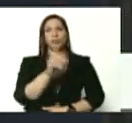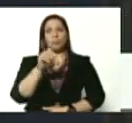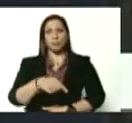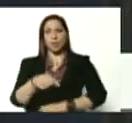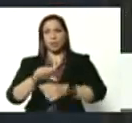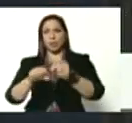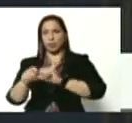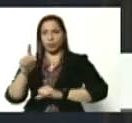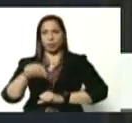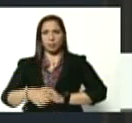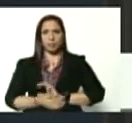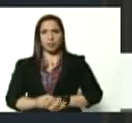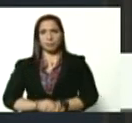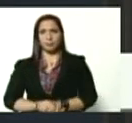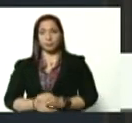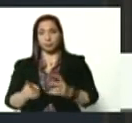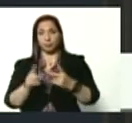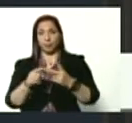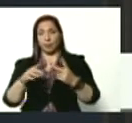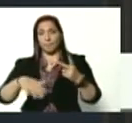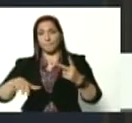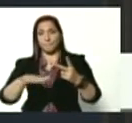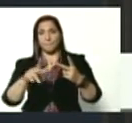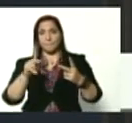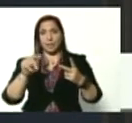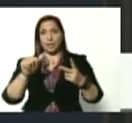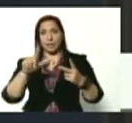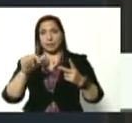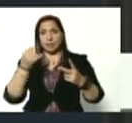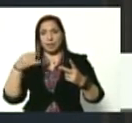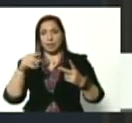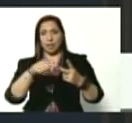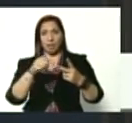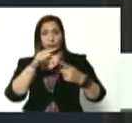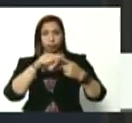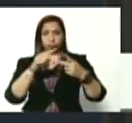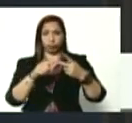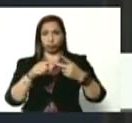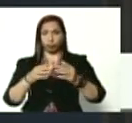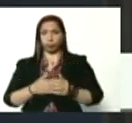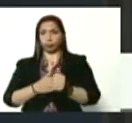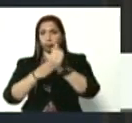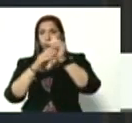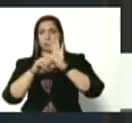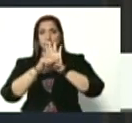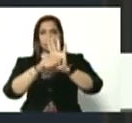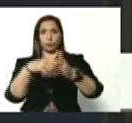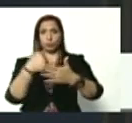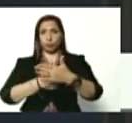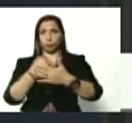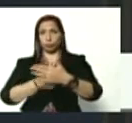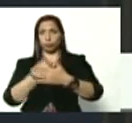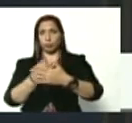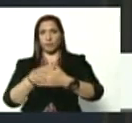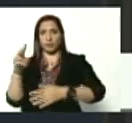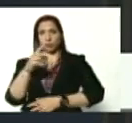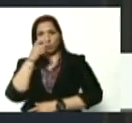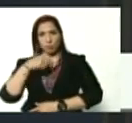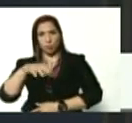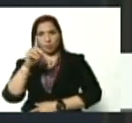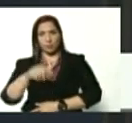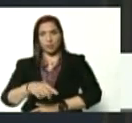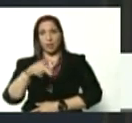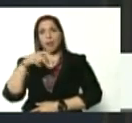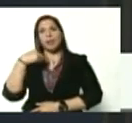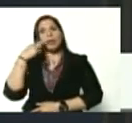de división manuel cedeño y ambrosio plaza una figura y símbolo de la lucha del pueblo venezolano pedro camejo también conocido